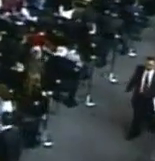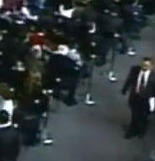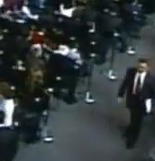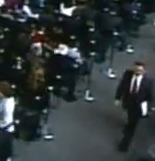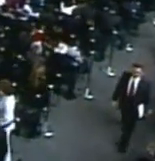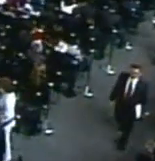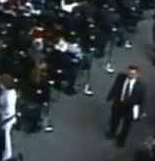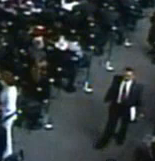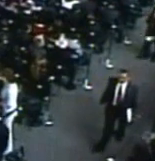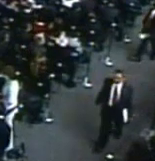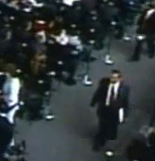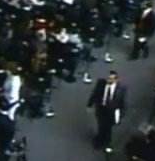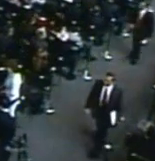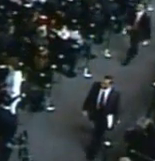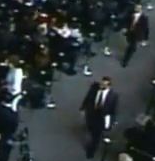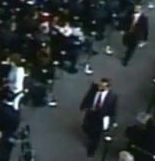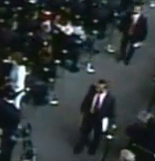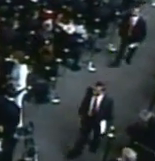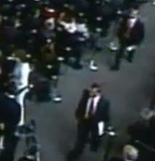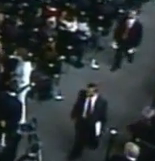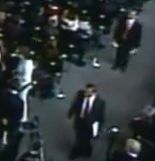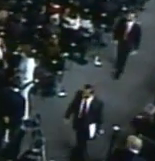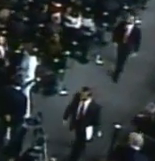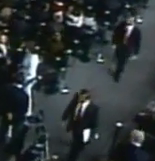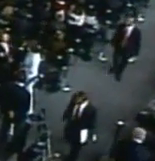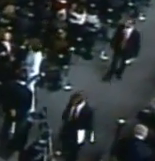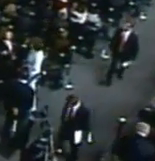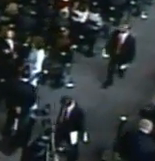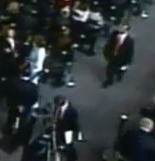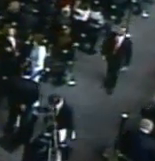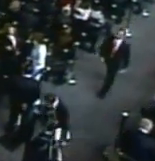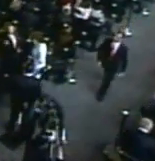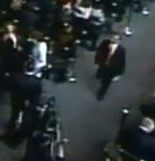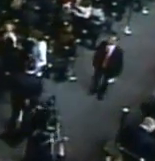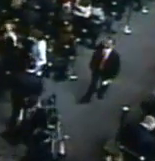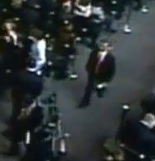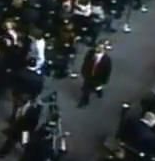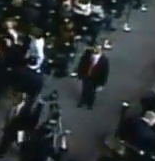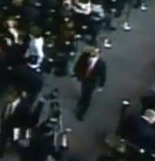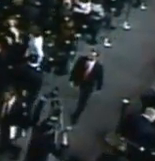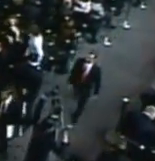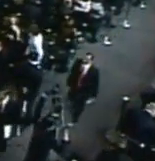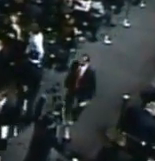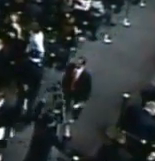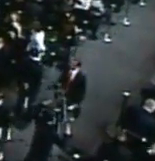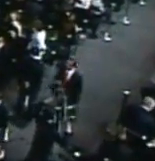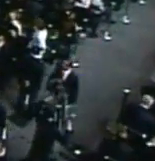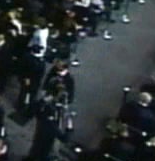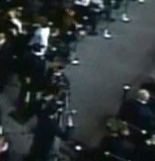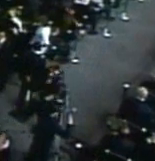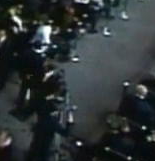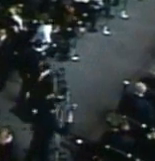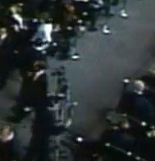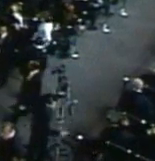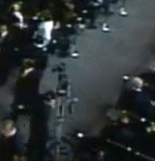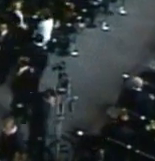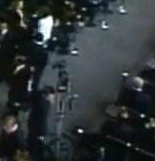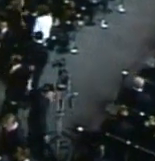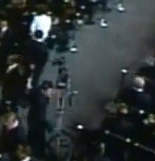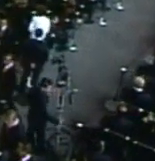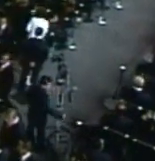Escuchemos al ciudadano Felipe Calderón Hinojosa, presidente de los Estados Unidos mexicanos.